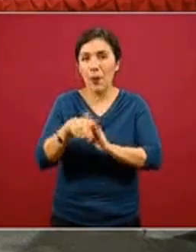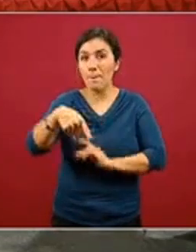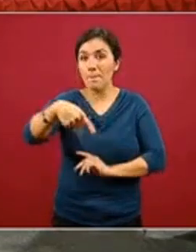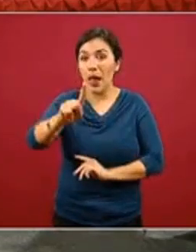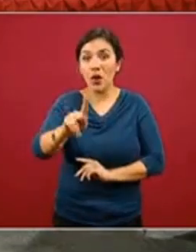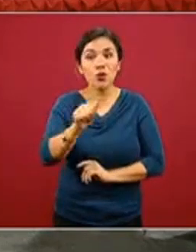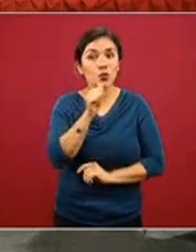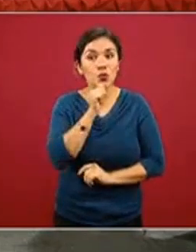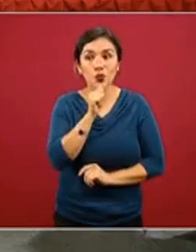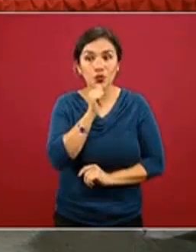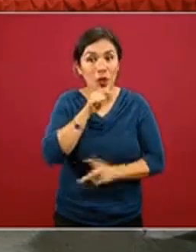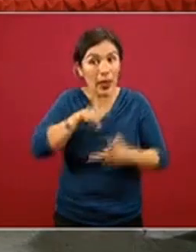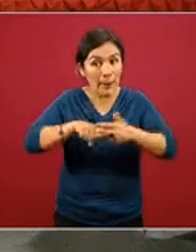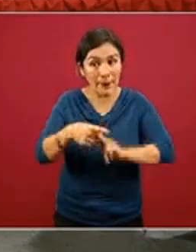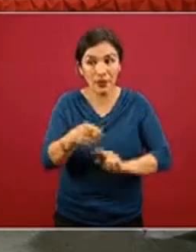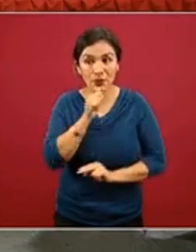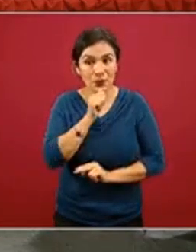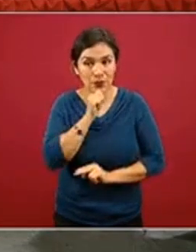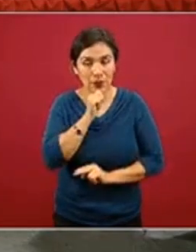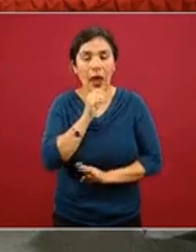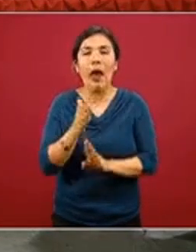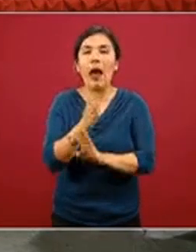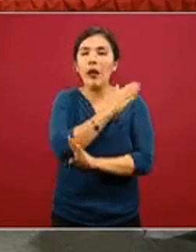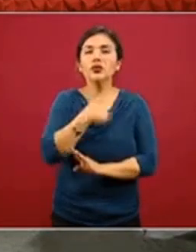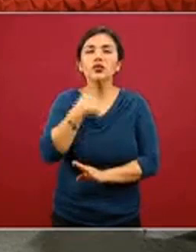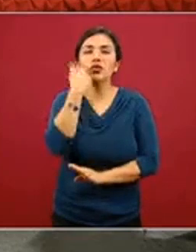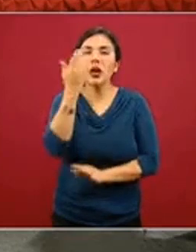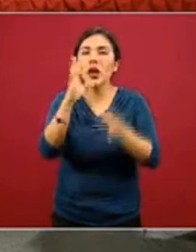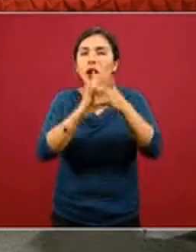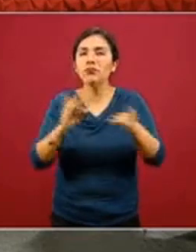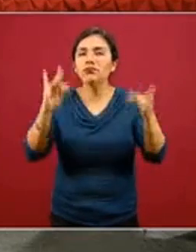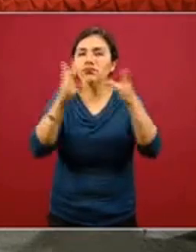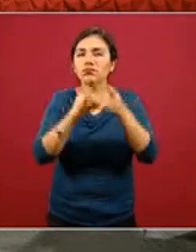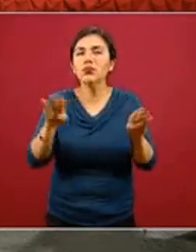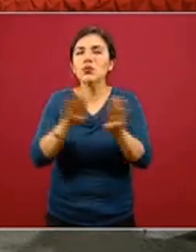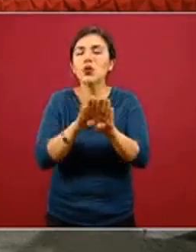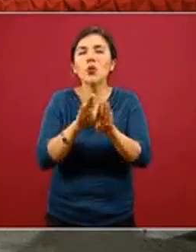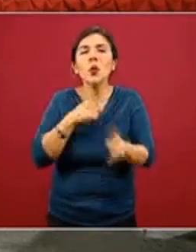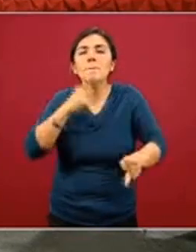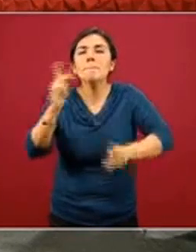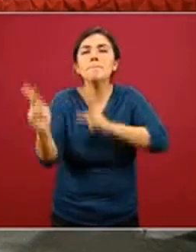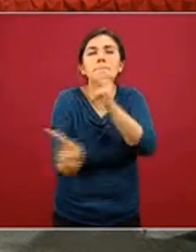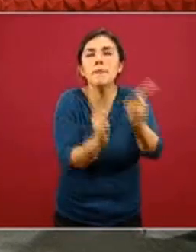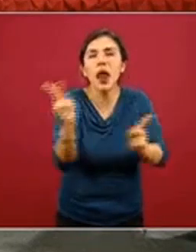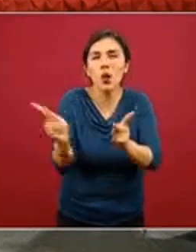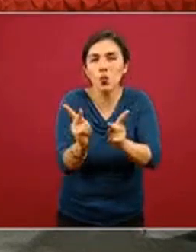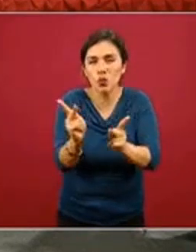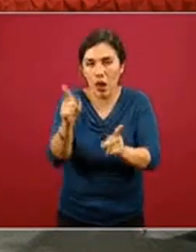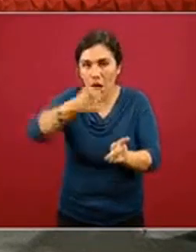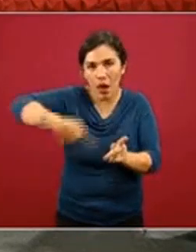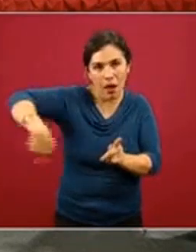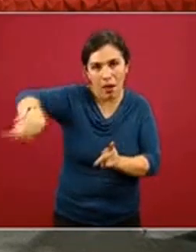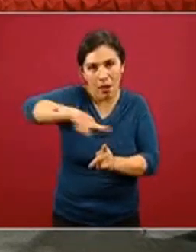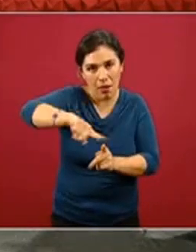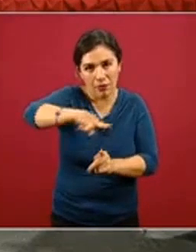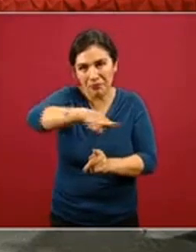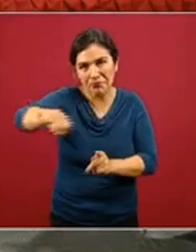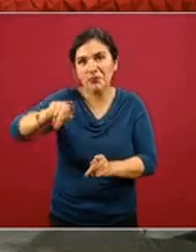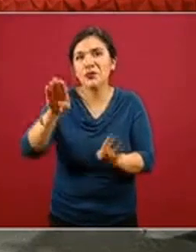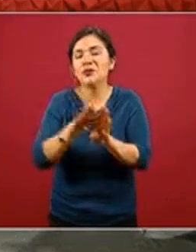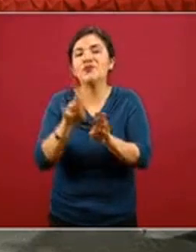todavía no lo inicie. Antes quisiera empezar con una pequeña encuesta aquí con ustedes, que